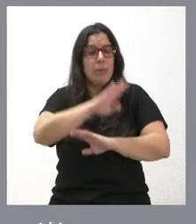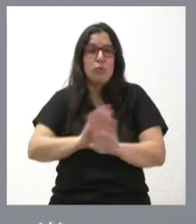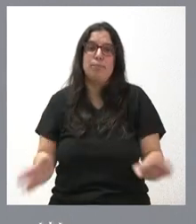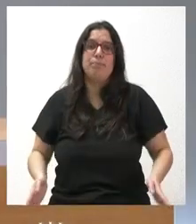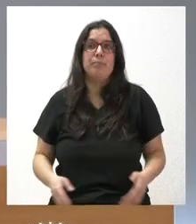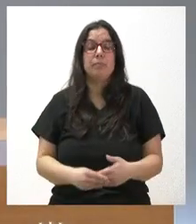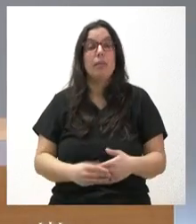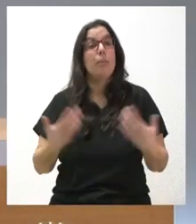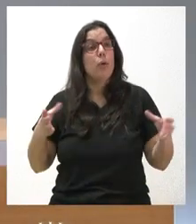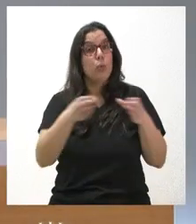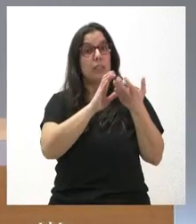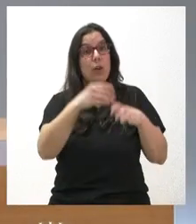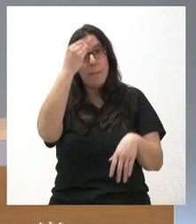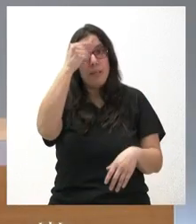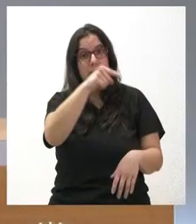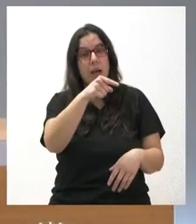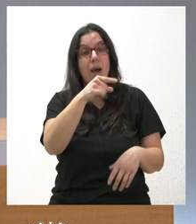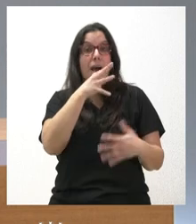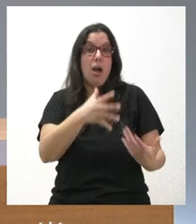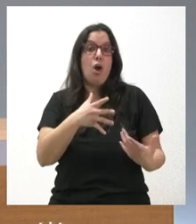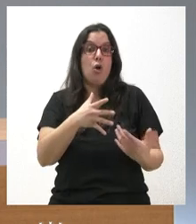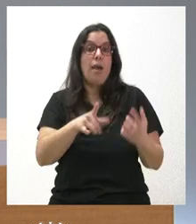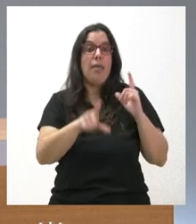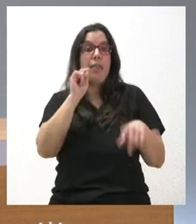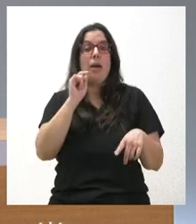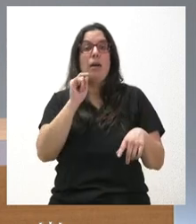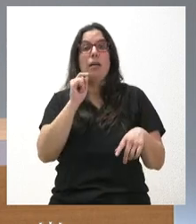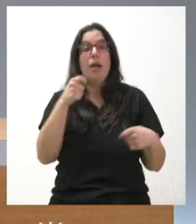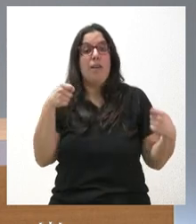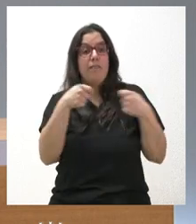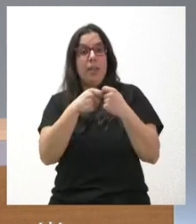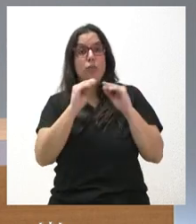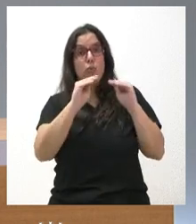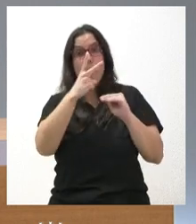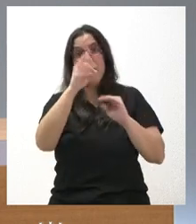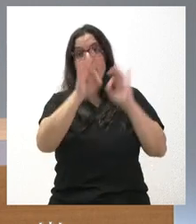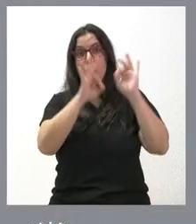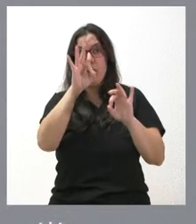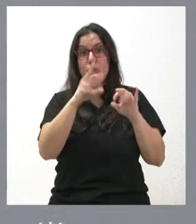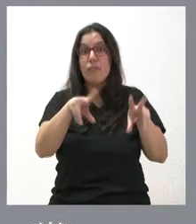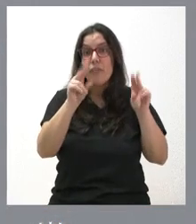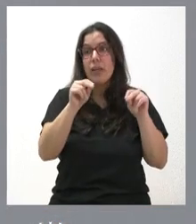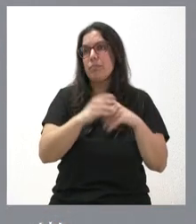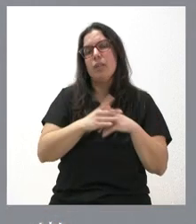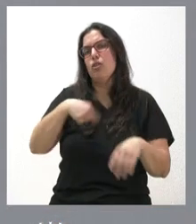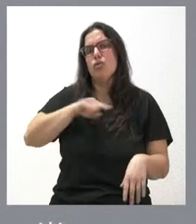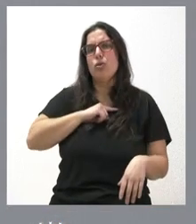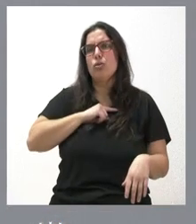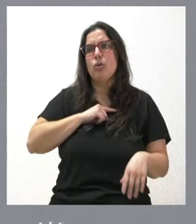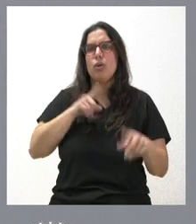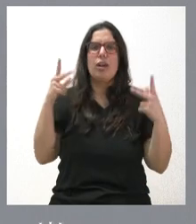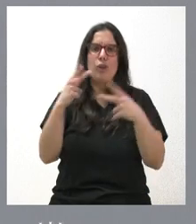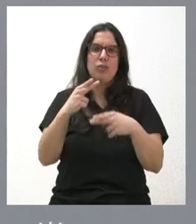pero la junta se plantea en algún momento ahora que es opcional dejar de financiar esa parte o o en principio no nosotros ya saben que no somos partidarios de